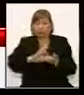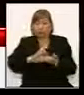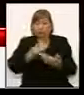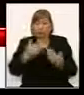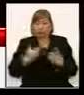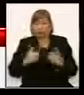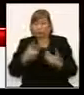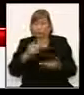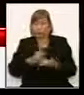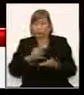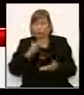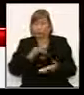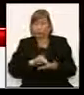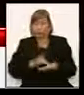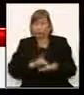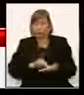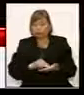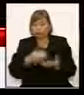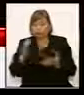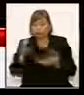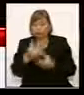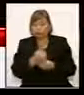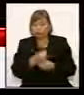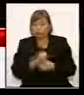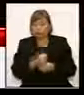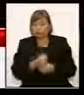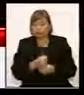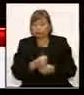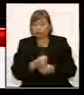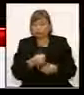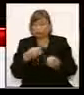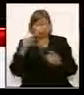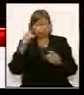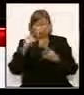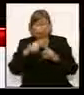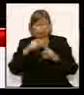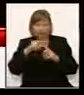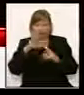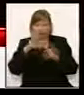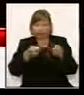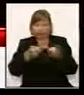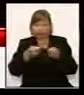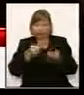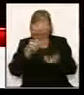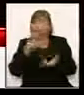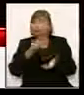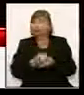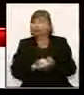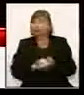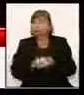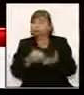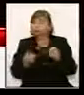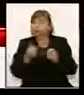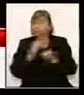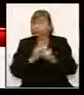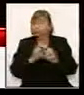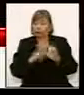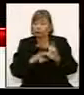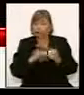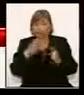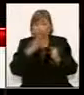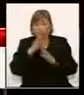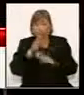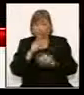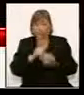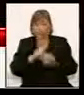Lima Metropolitana, y que su operador técnico, administrador, es ProTransporte, va a pasar